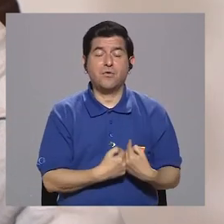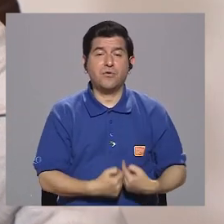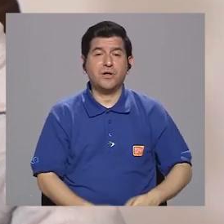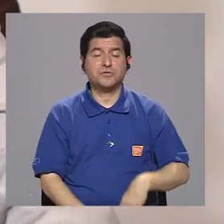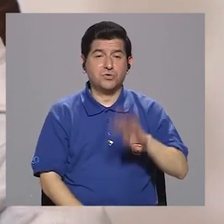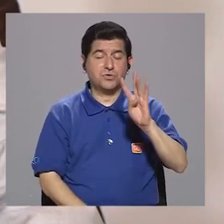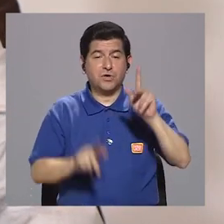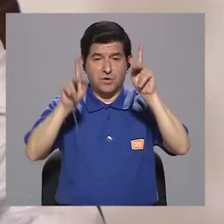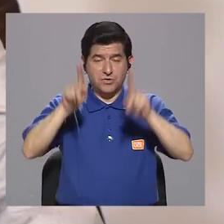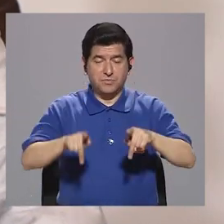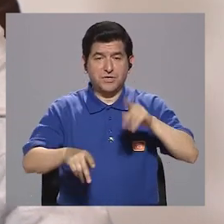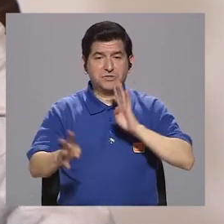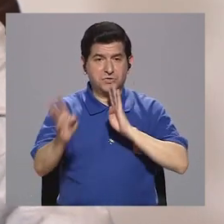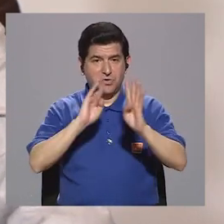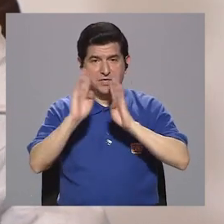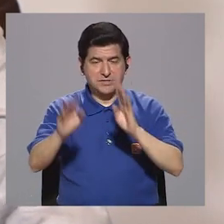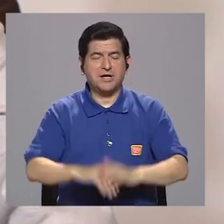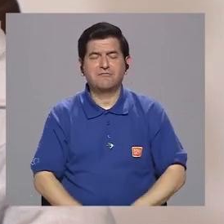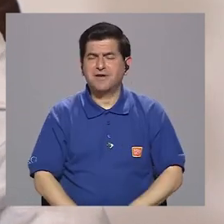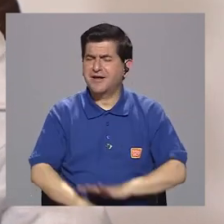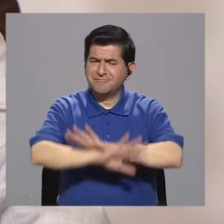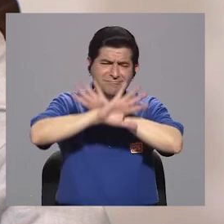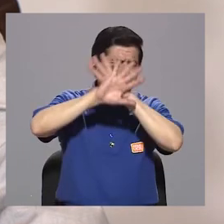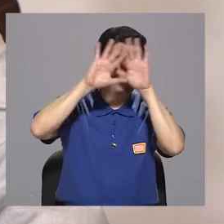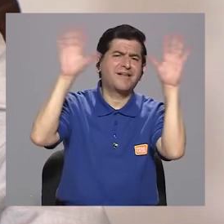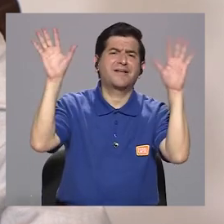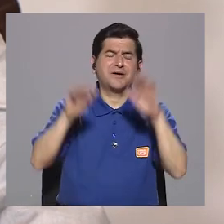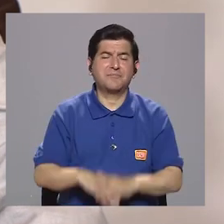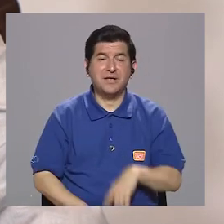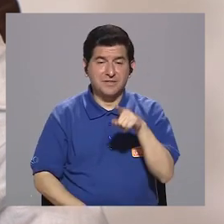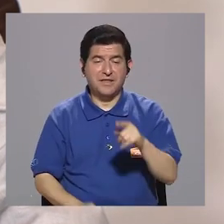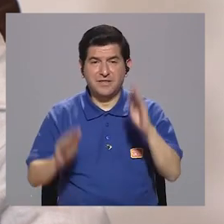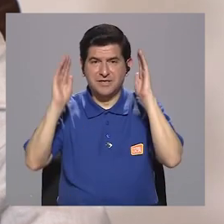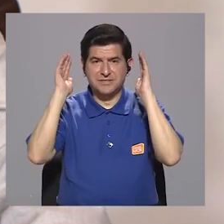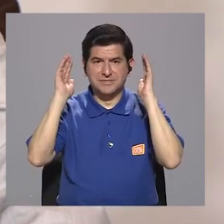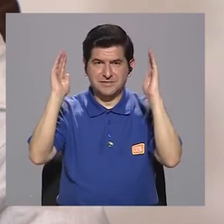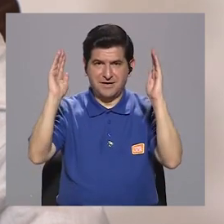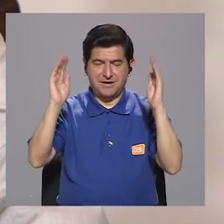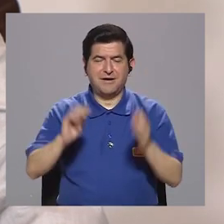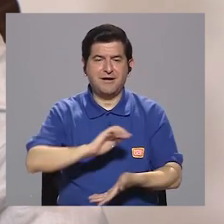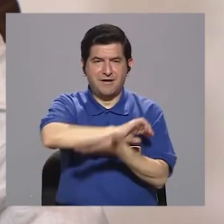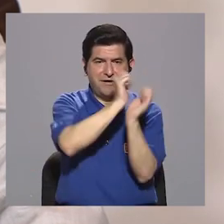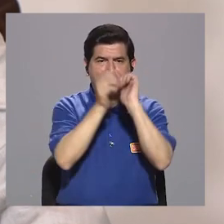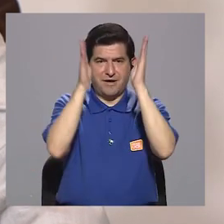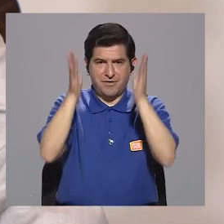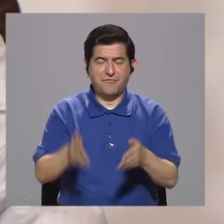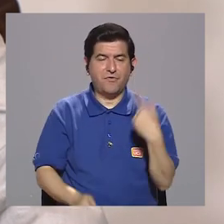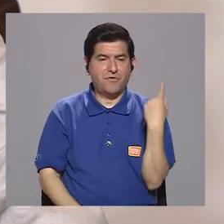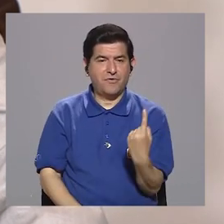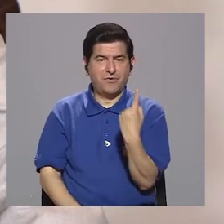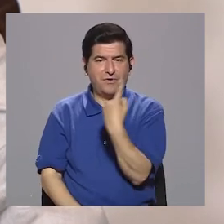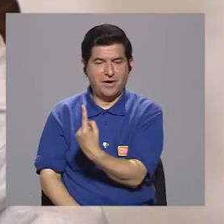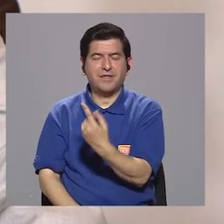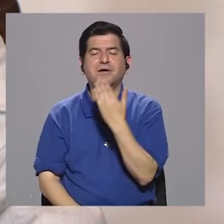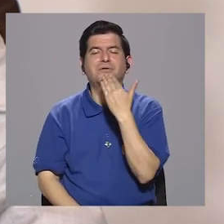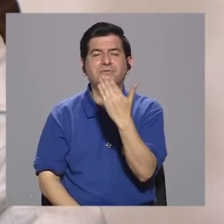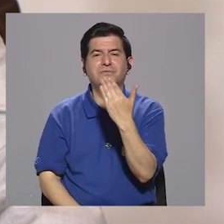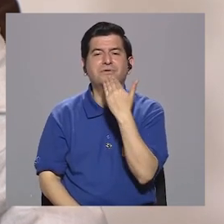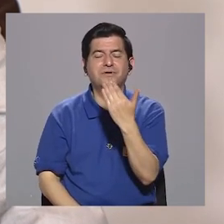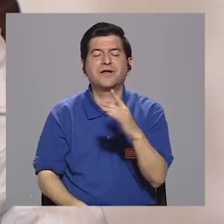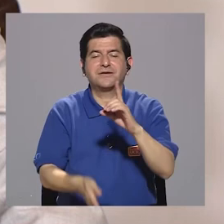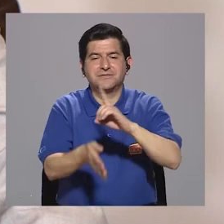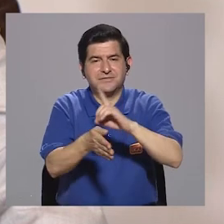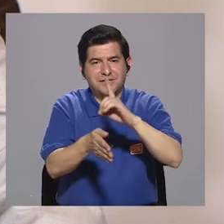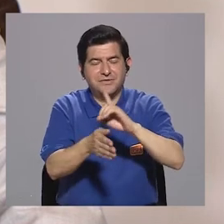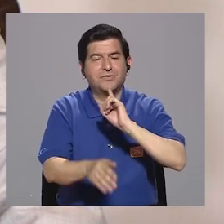cuatro panelistas que hoy han hablado a flor de piel sobre ese gran reformador. Yo quisiera que cada uno le pueda dar un agradecimiento al